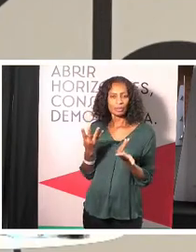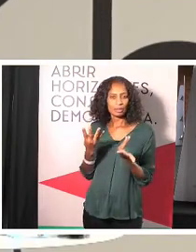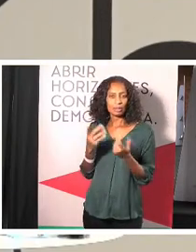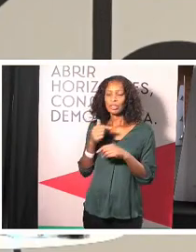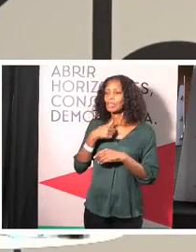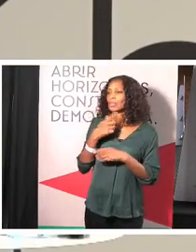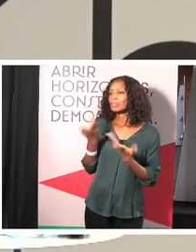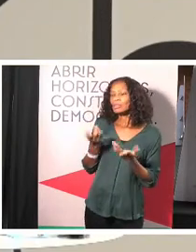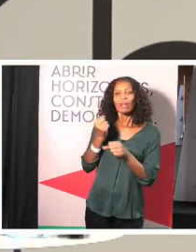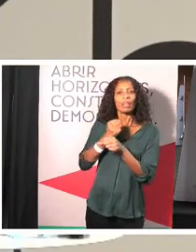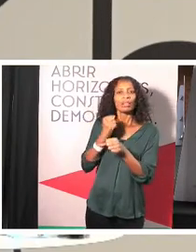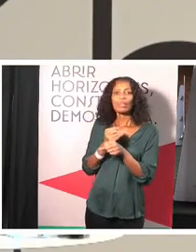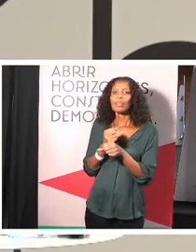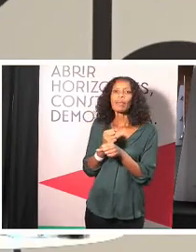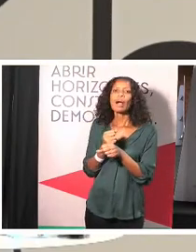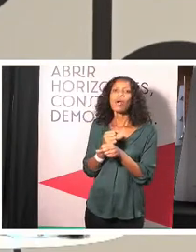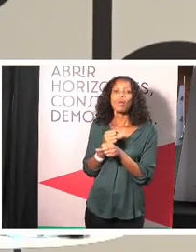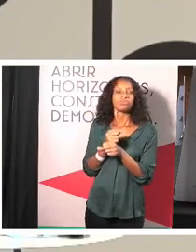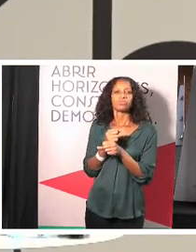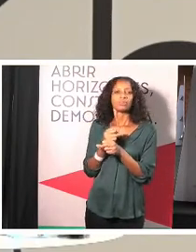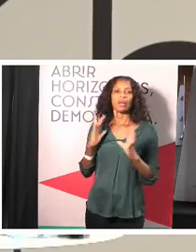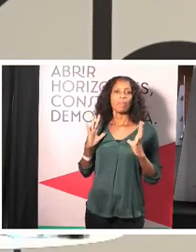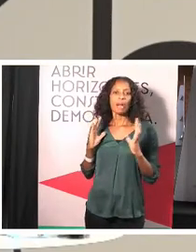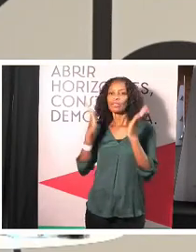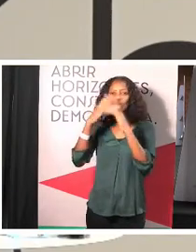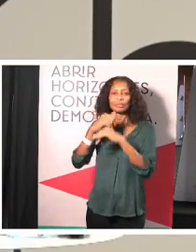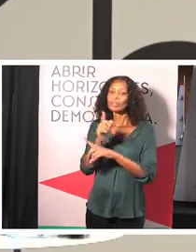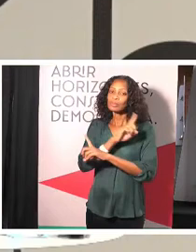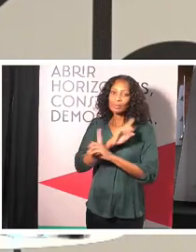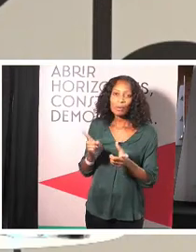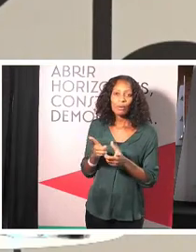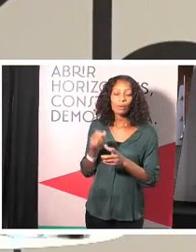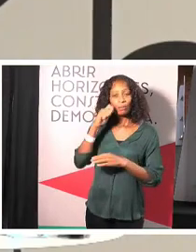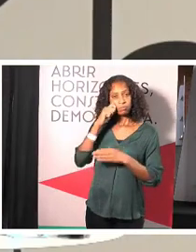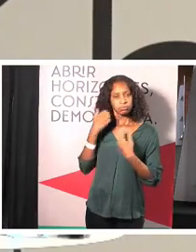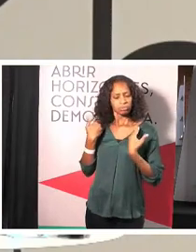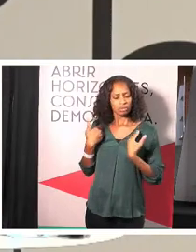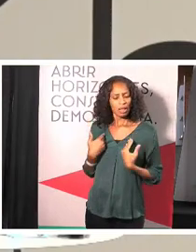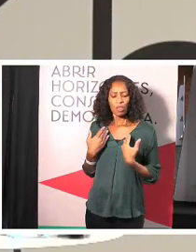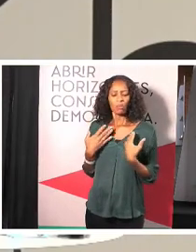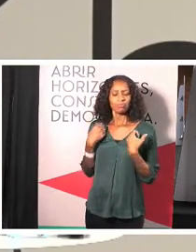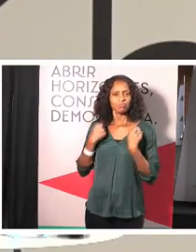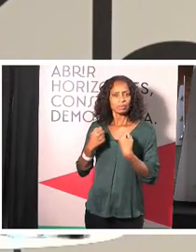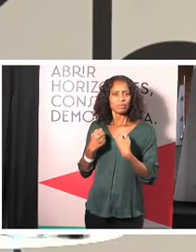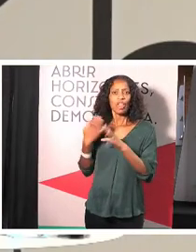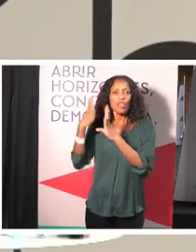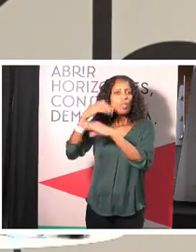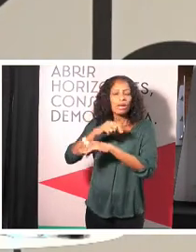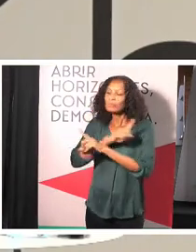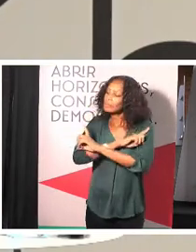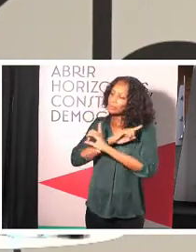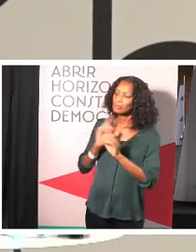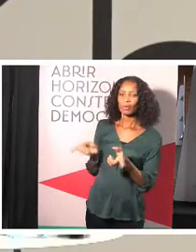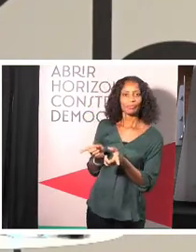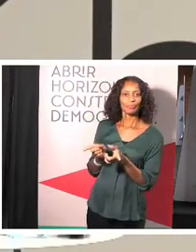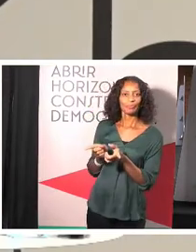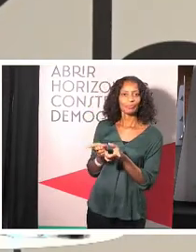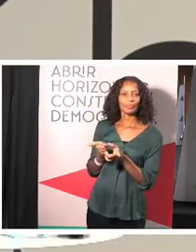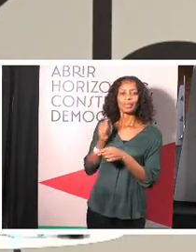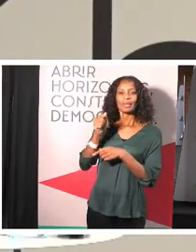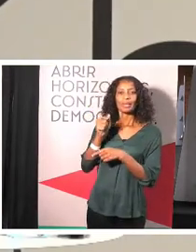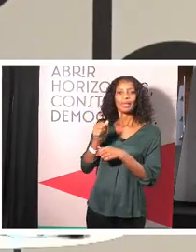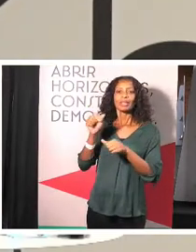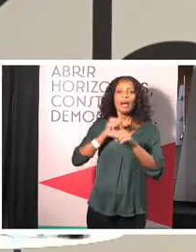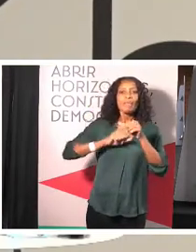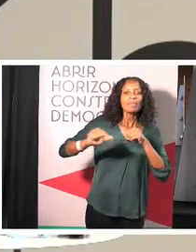estoy dispuesto a trabajar en condiciones insalubres y yo exijo una serie de condiciones y primero a través de la negociación colectiva, es decir,